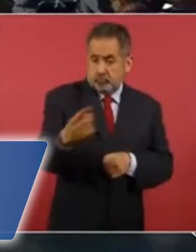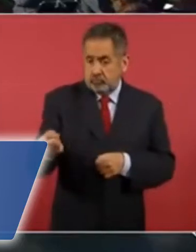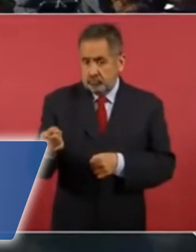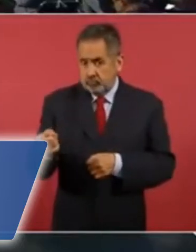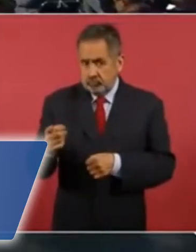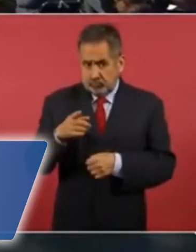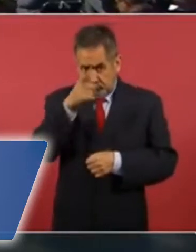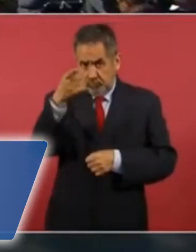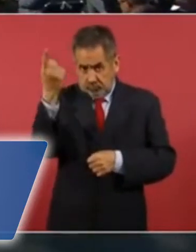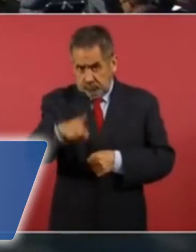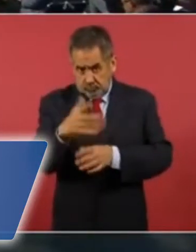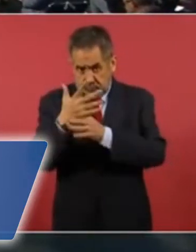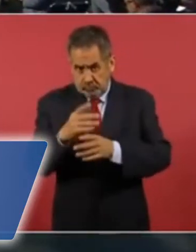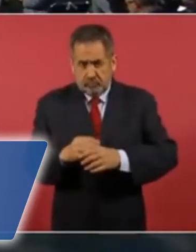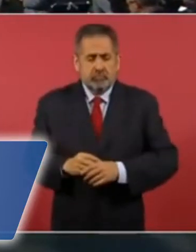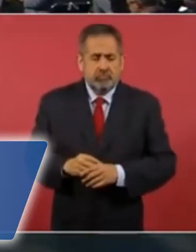No,